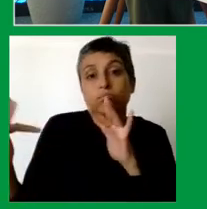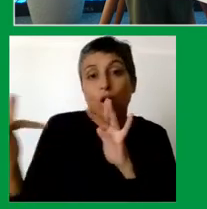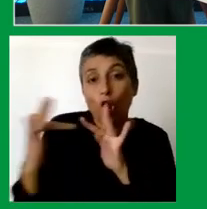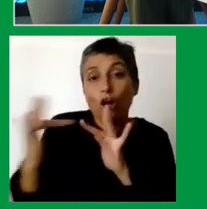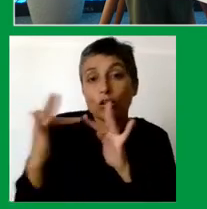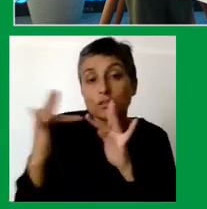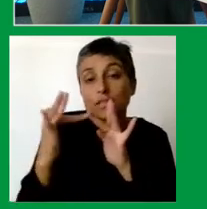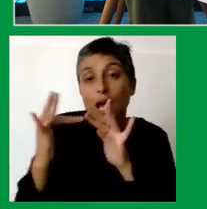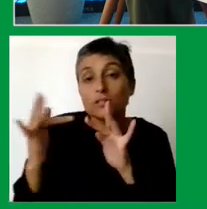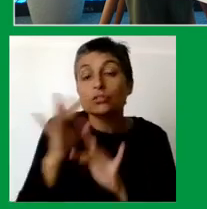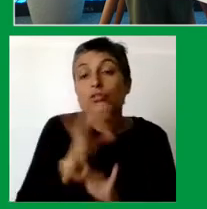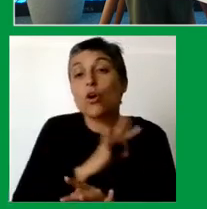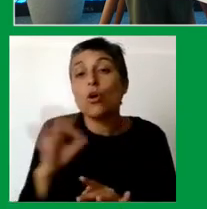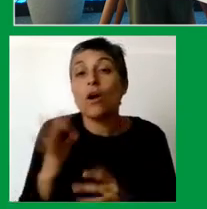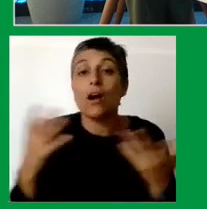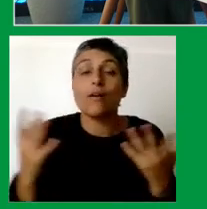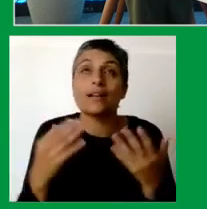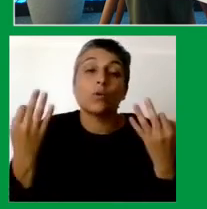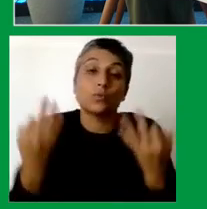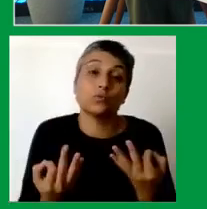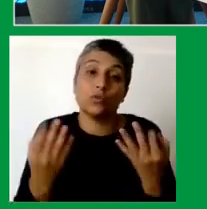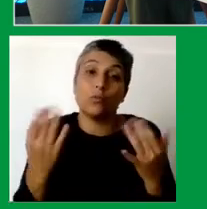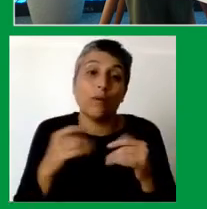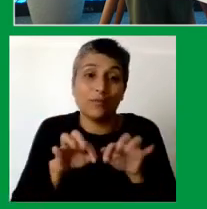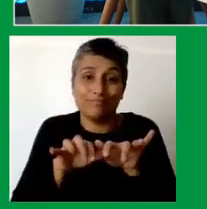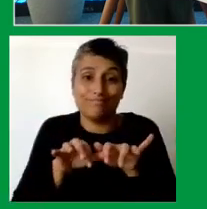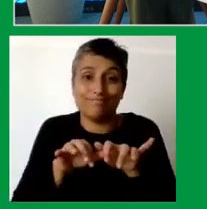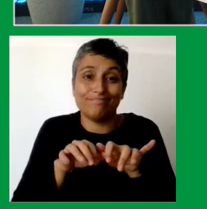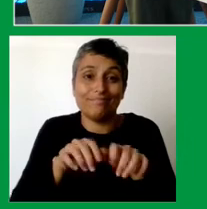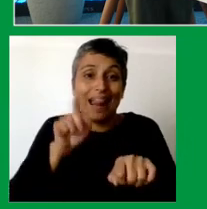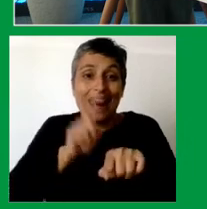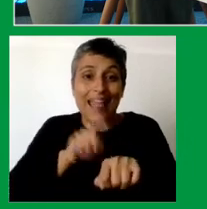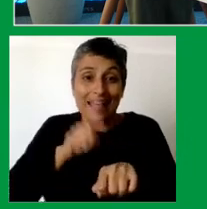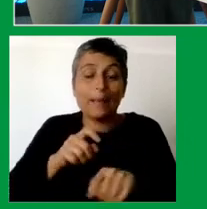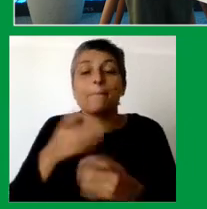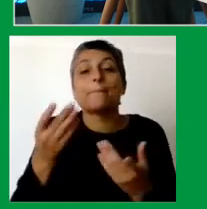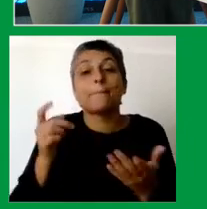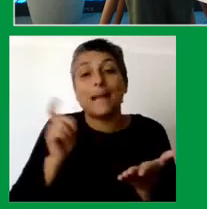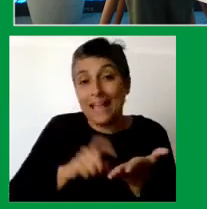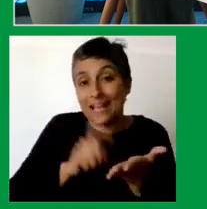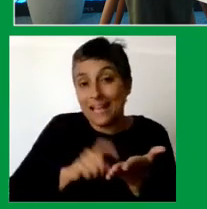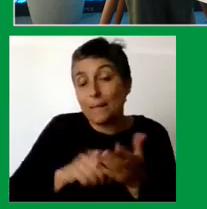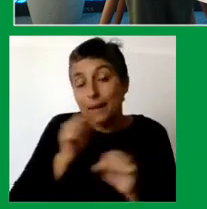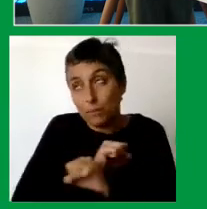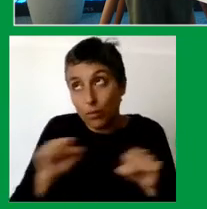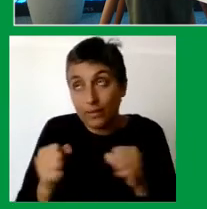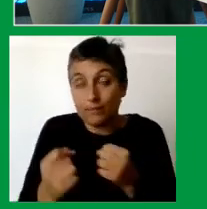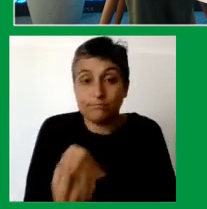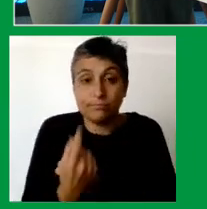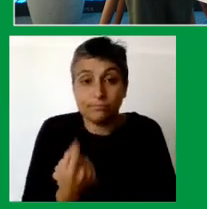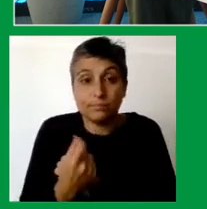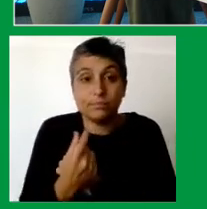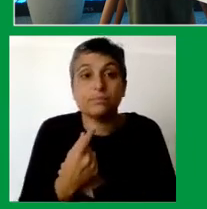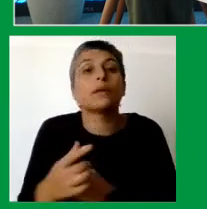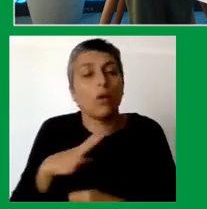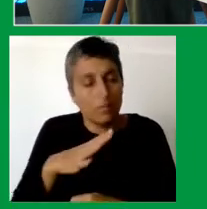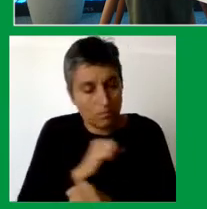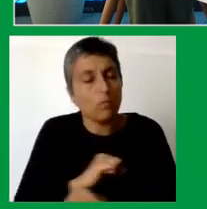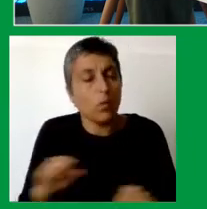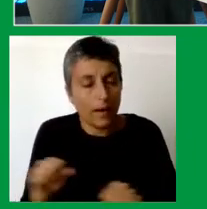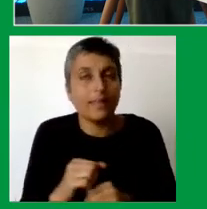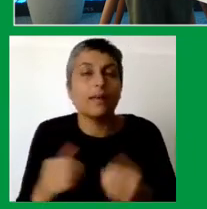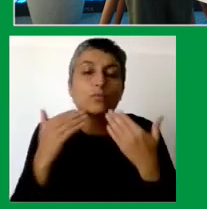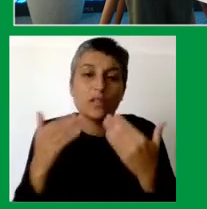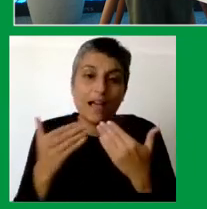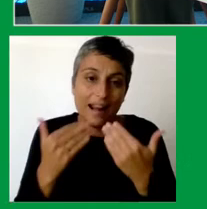estos links que yo ahora, digamos, no lo tengo acá para escribir, para que me escriban, estoy disponible. Así que les agradezco un